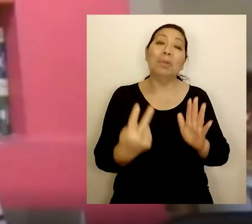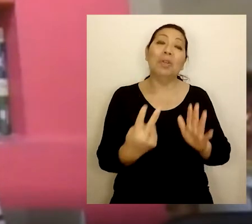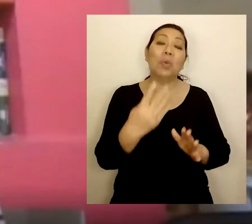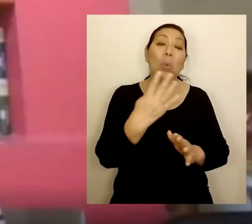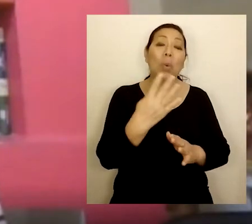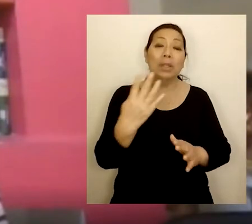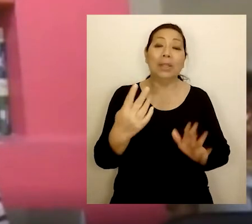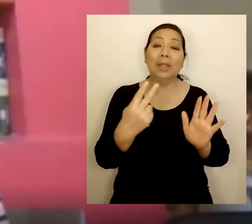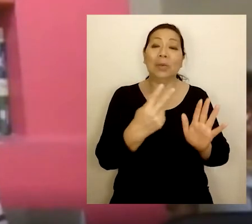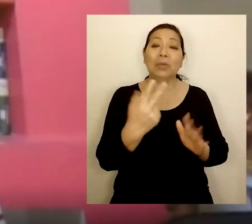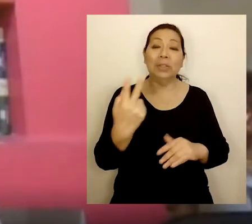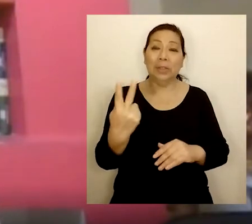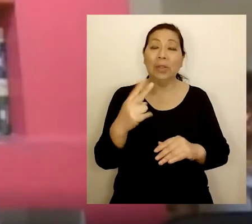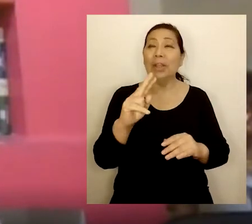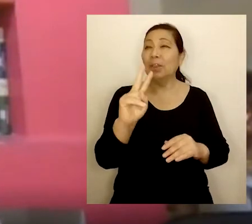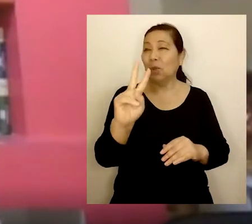2135-2012,